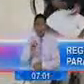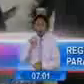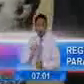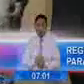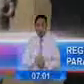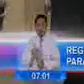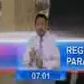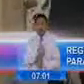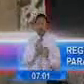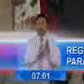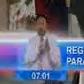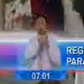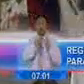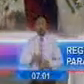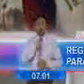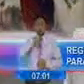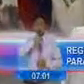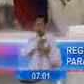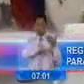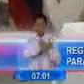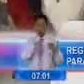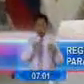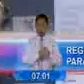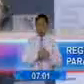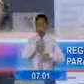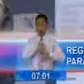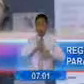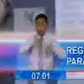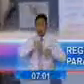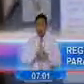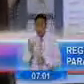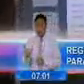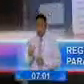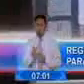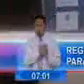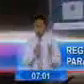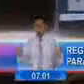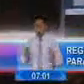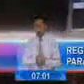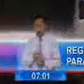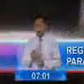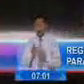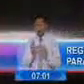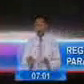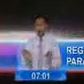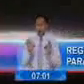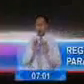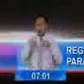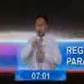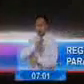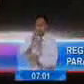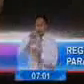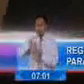Nacional, la institución anunció la ampliación de sus horarios de atención para obtener este documento, requisito indispensable para el